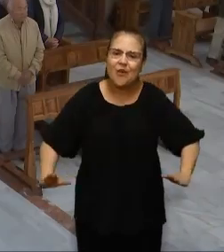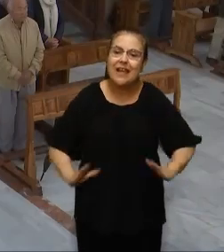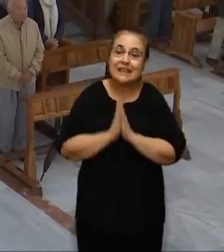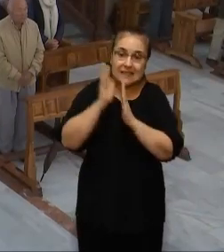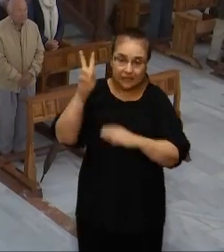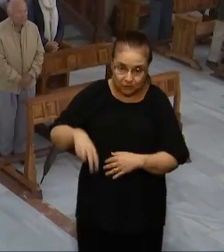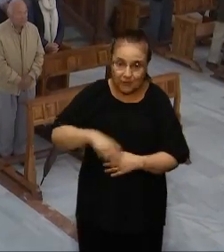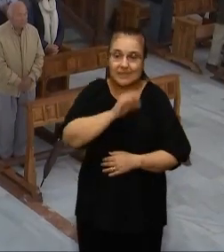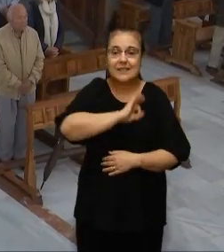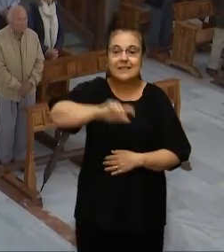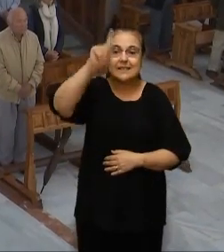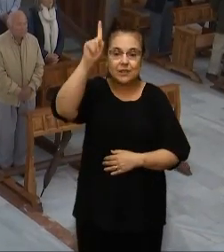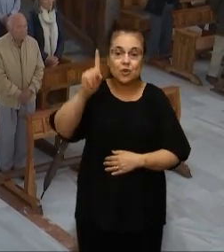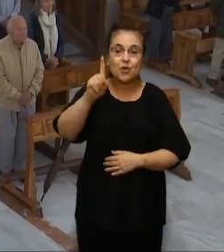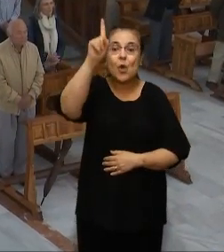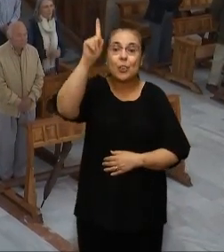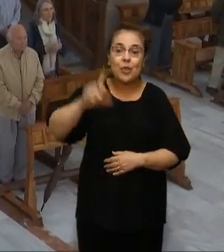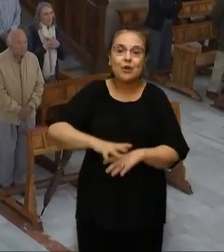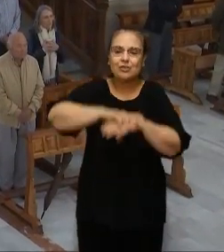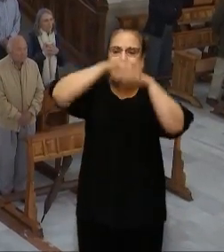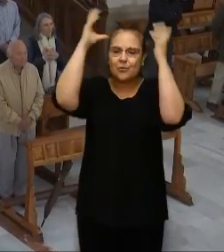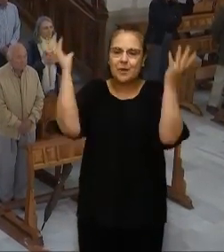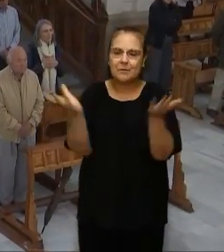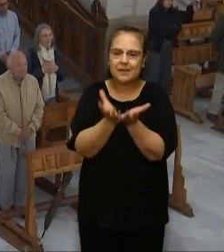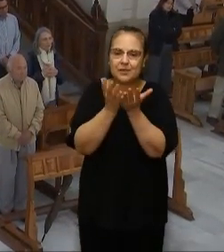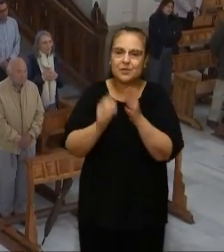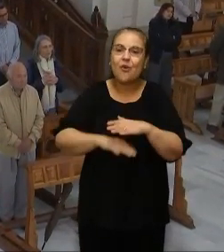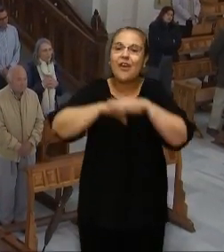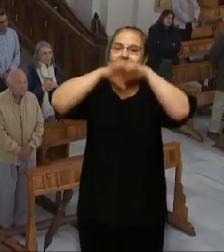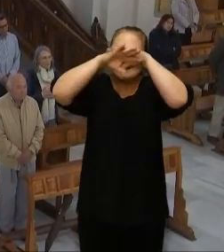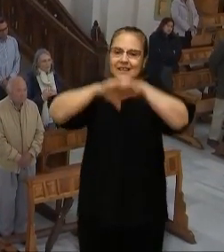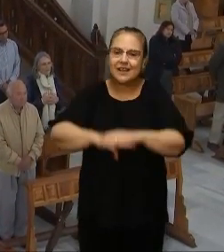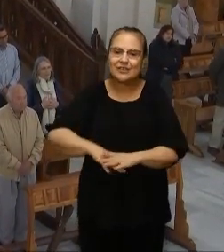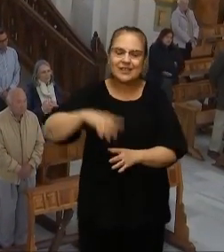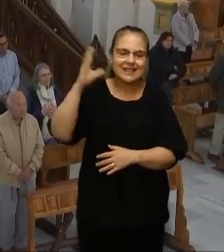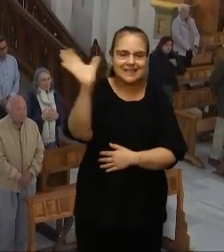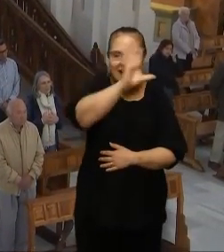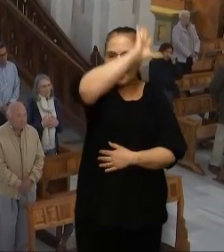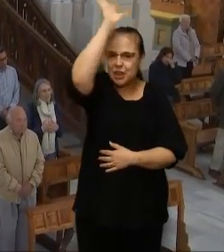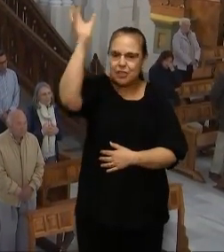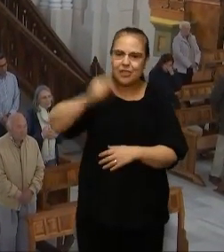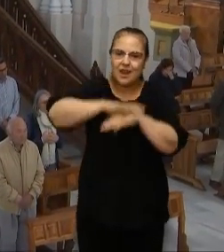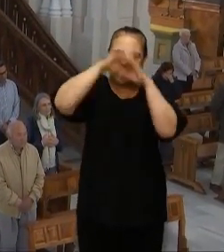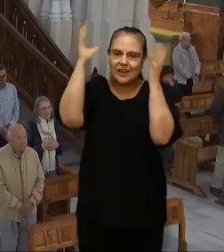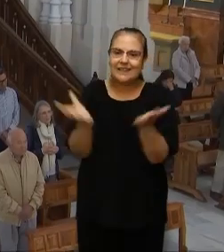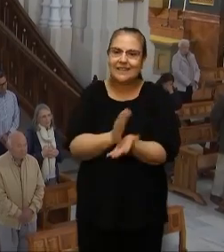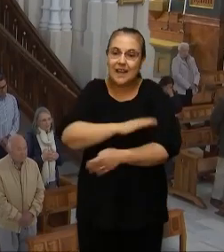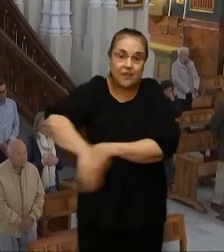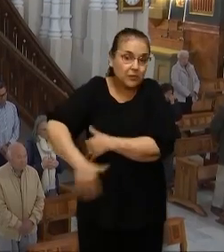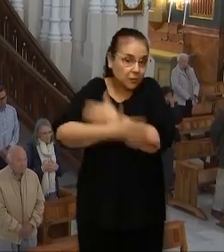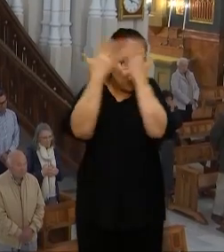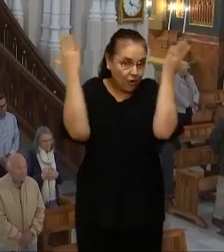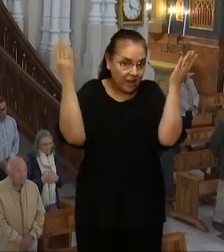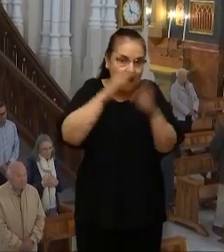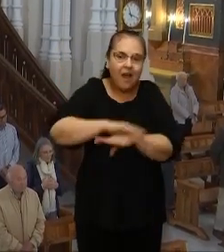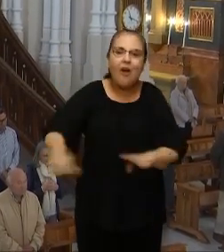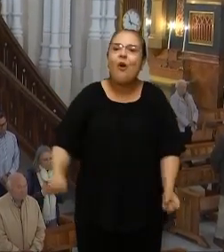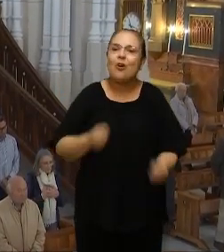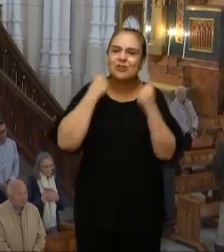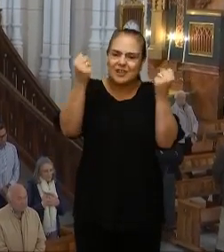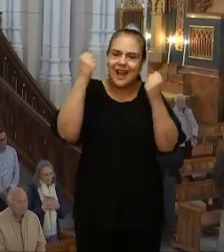santo, santo es el Señor, Dios del universo. Llenos están el cielo y la tierra de tu